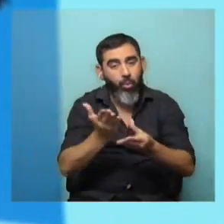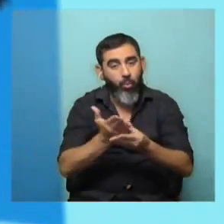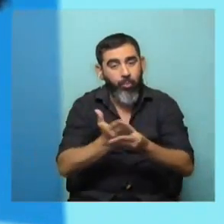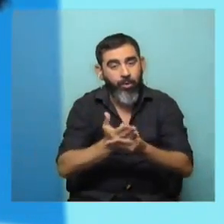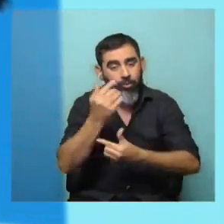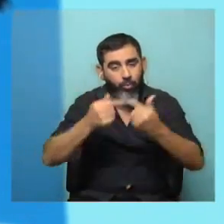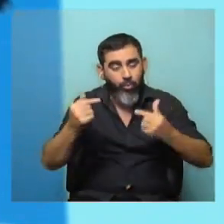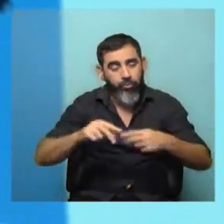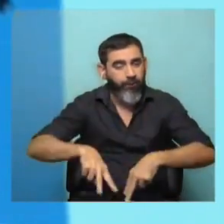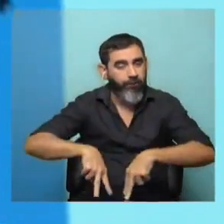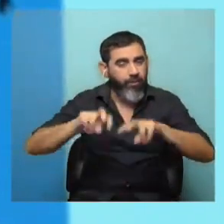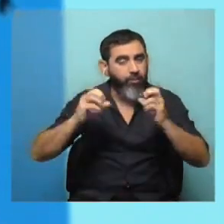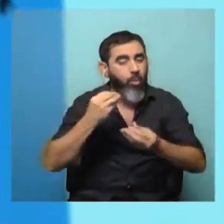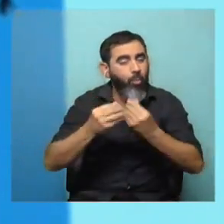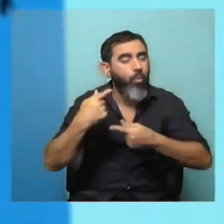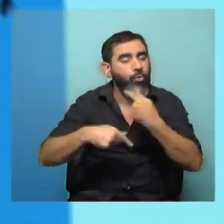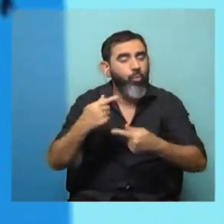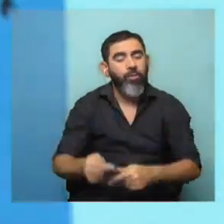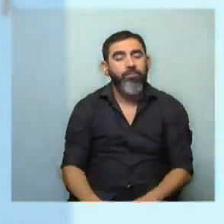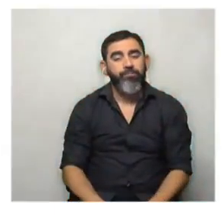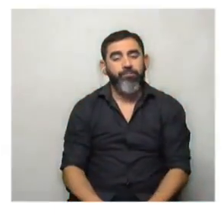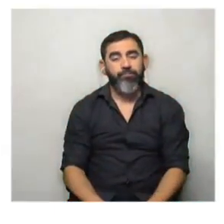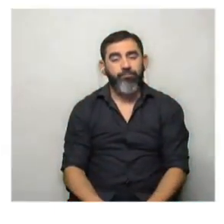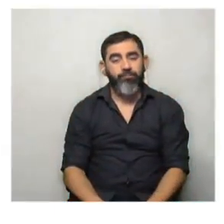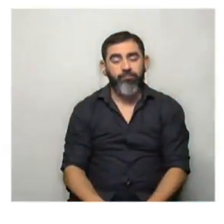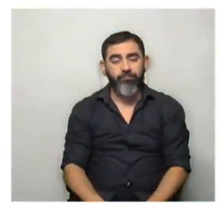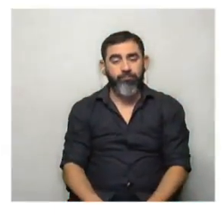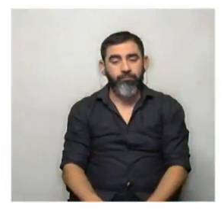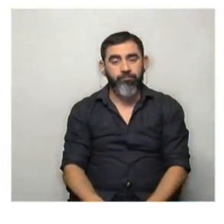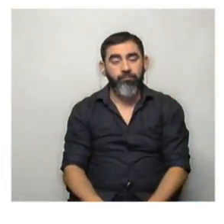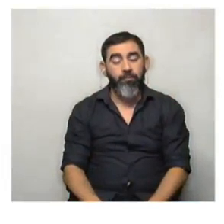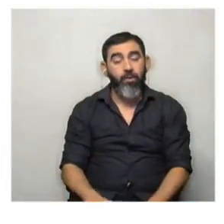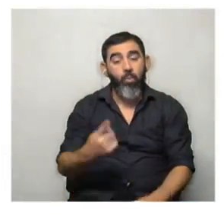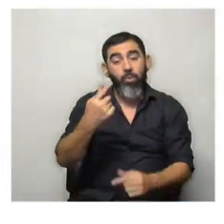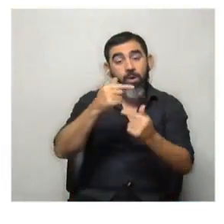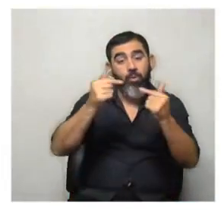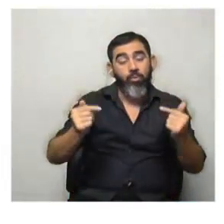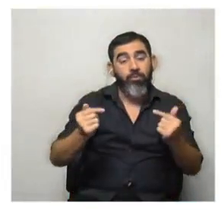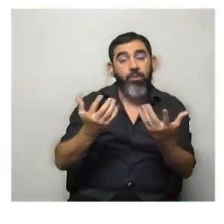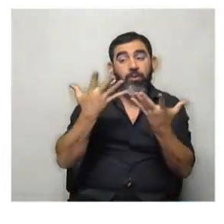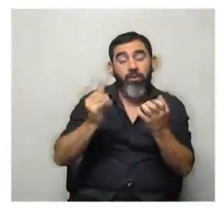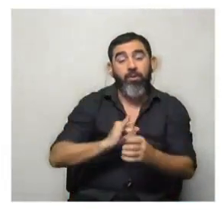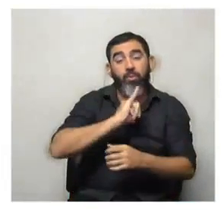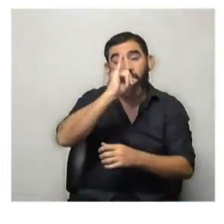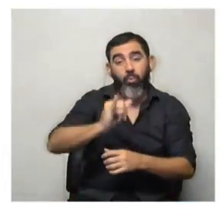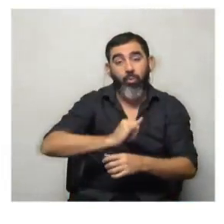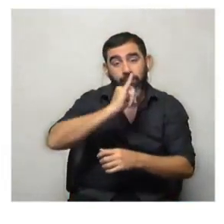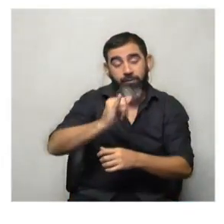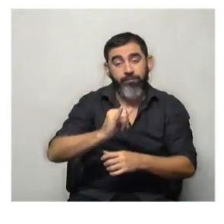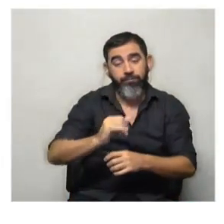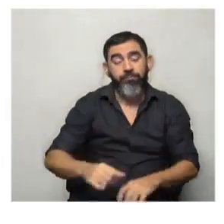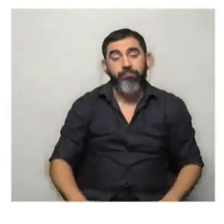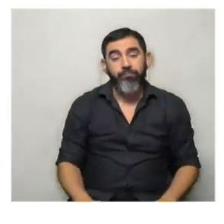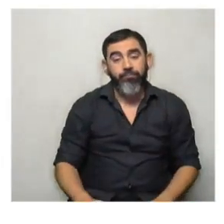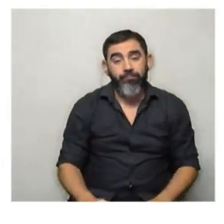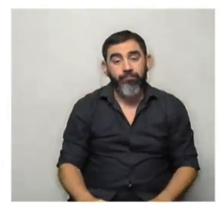papers, investigaciones. ¿Cómo sigue esto? Sí, eso es una de las cosas que queremos comentar. Que, por ejemplo,